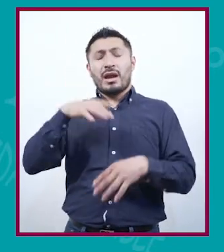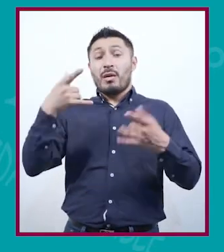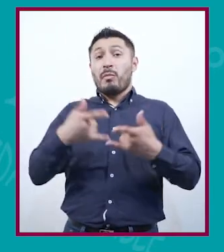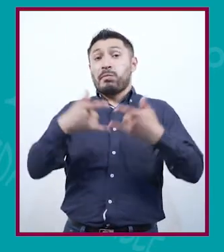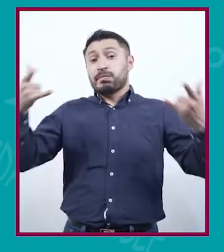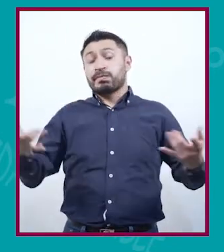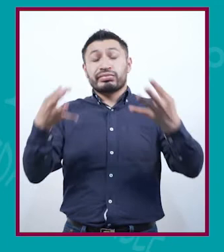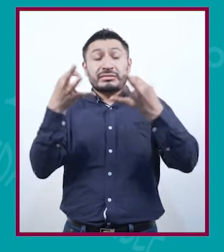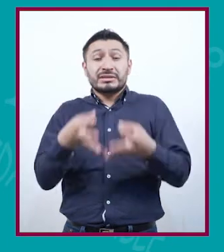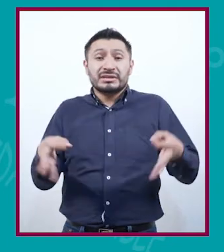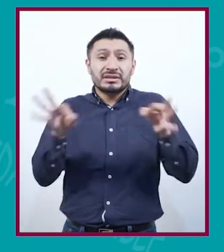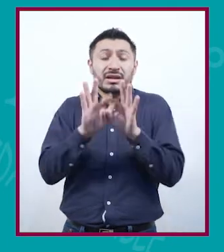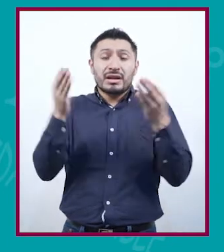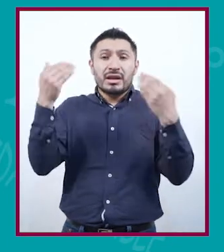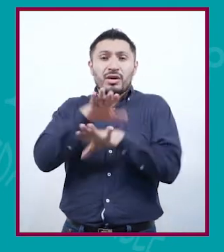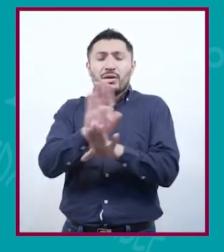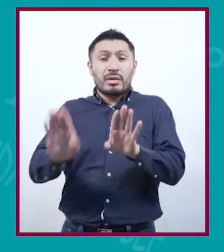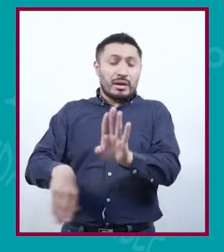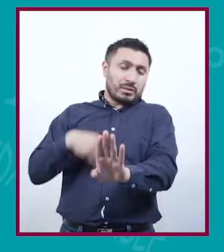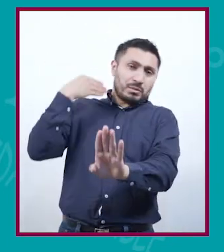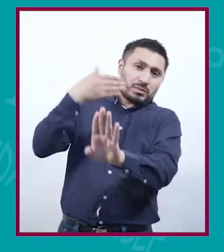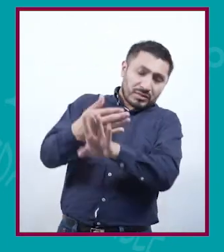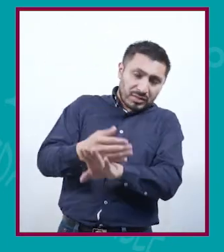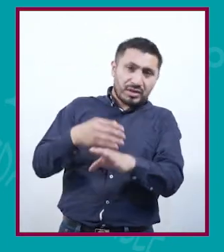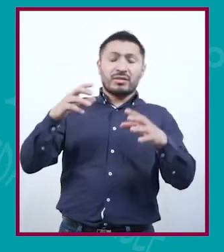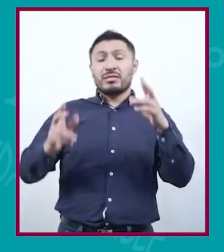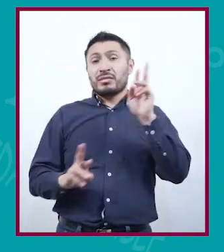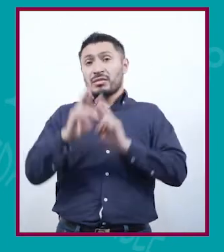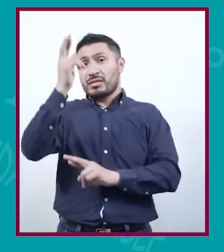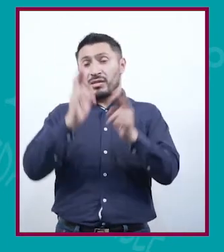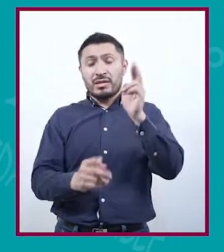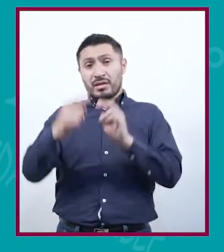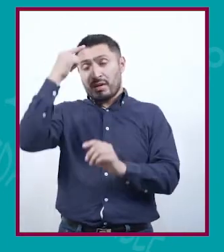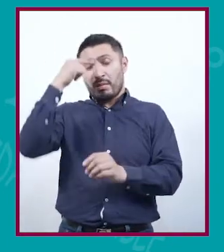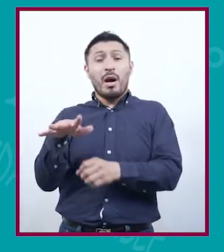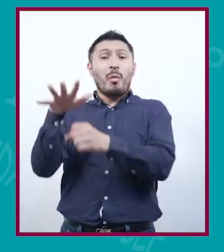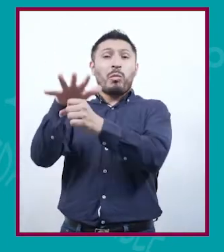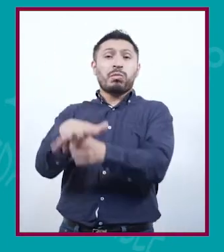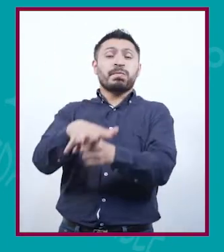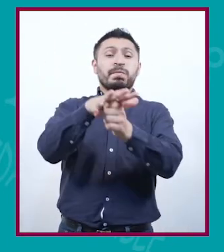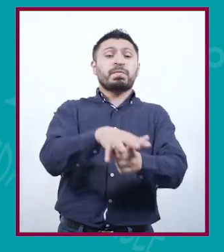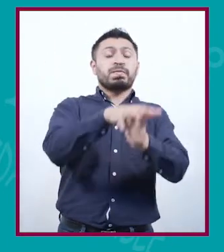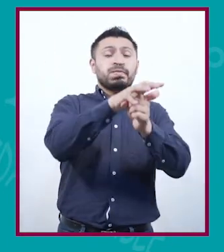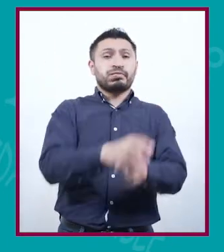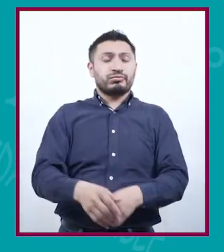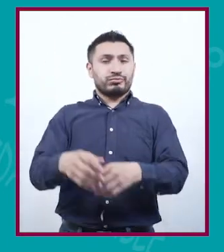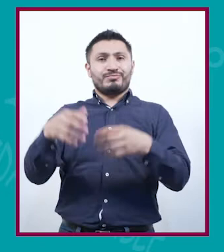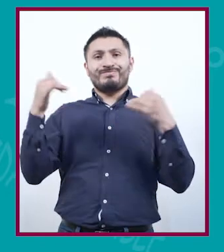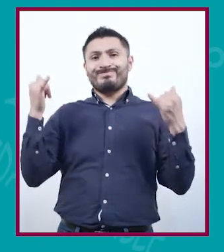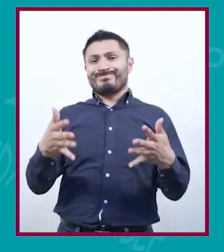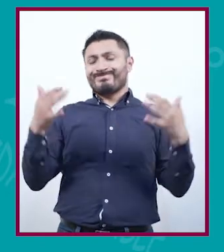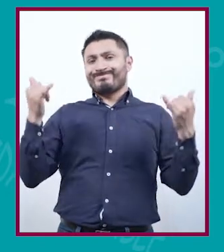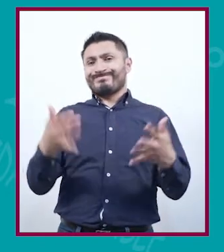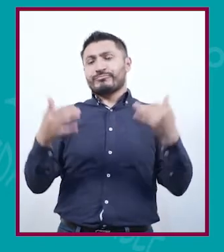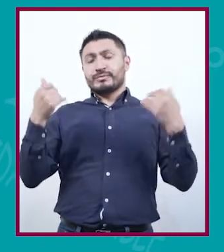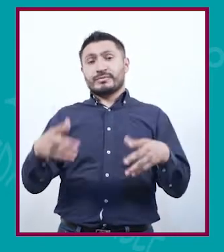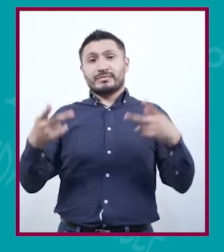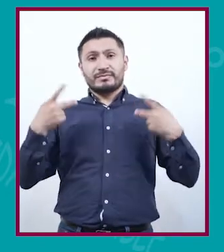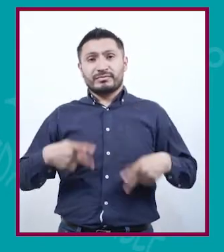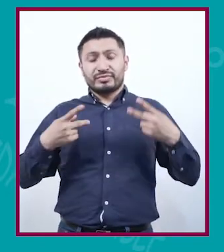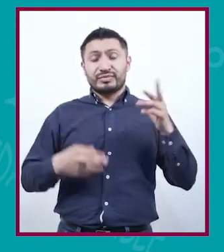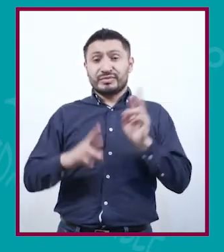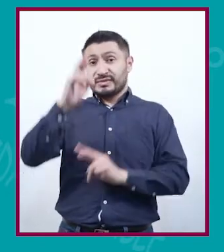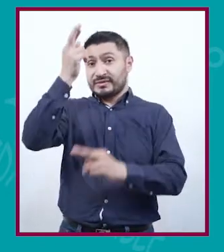una trayectoria importante en términos de contrainsurgencia para combatir a la rebelión de los insurgentes